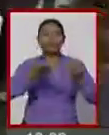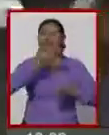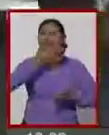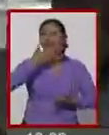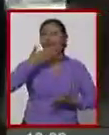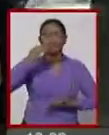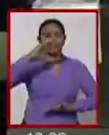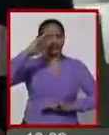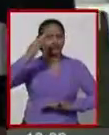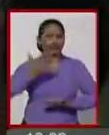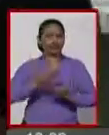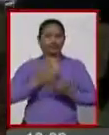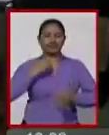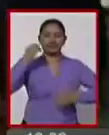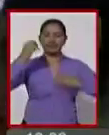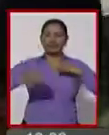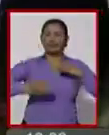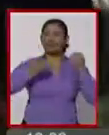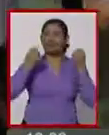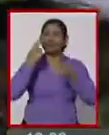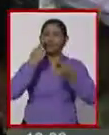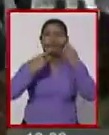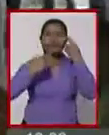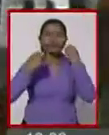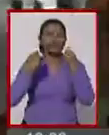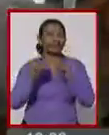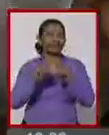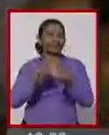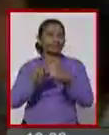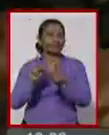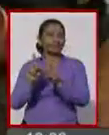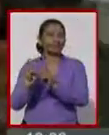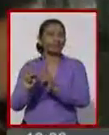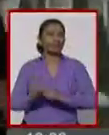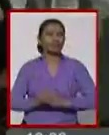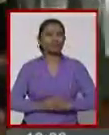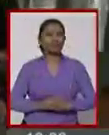¿no? Mucha emoción, vemos que está con lágrimas.